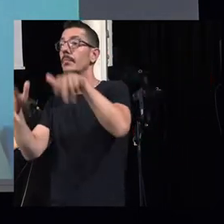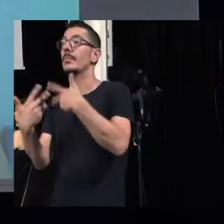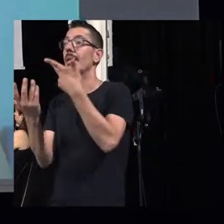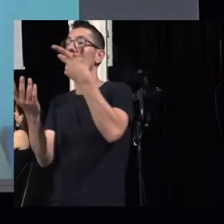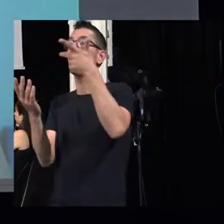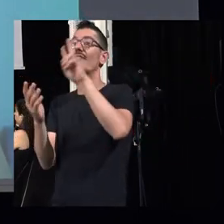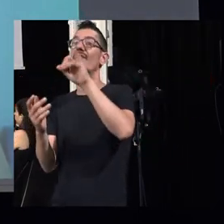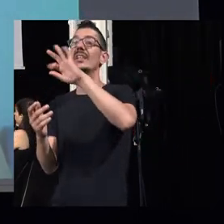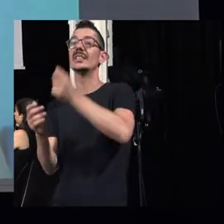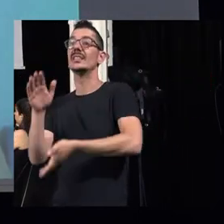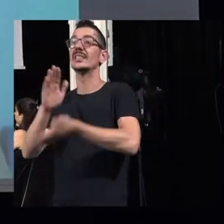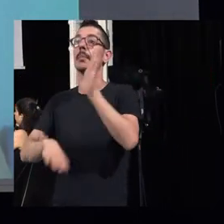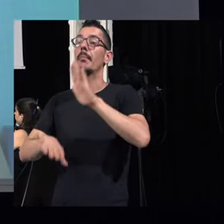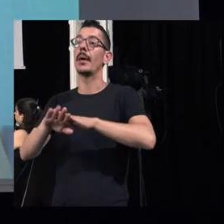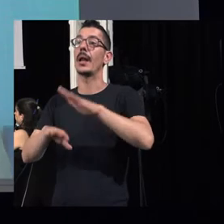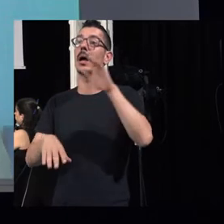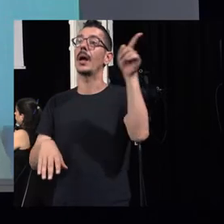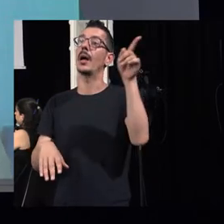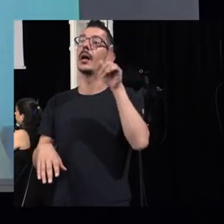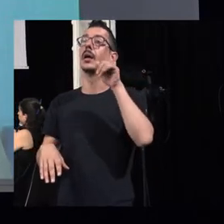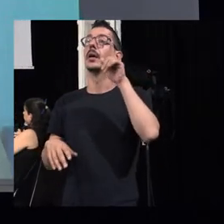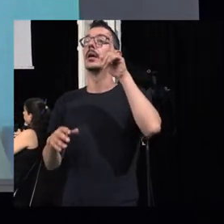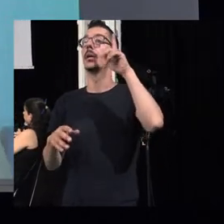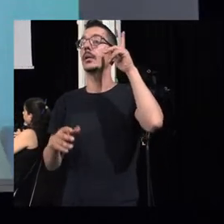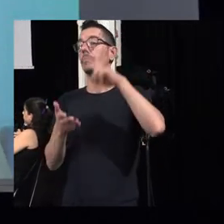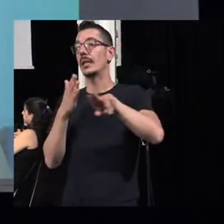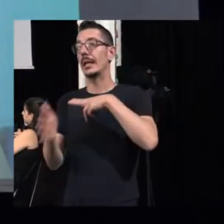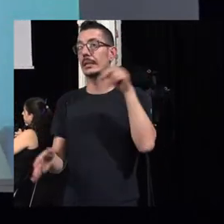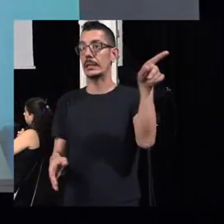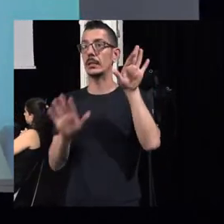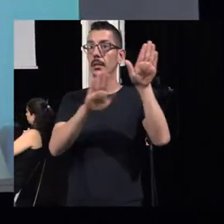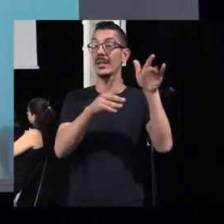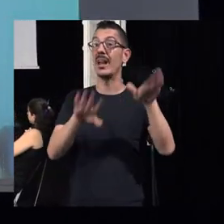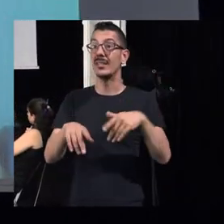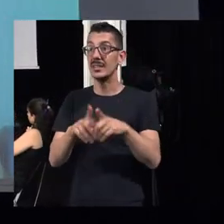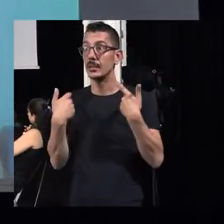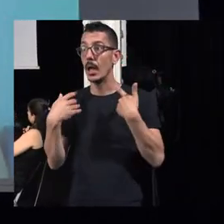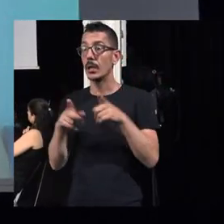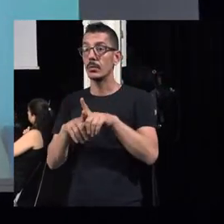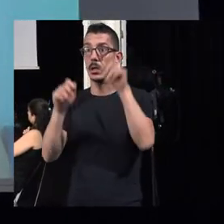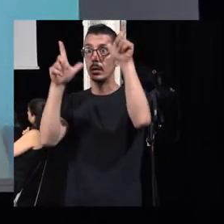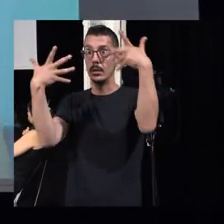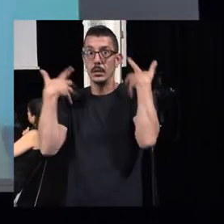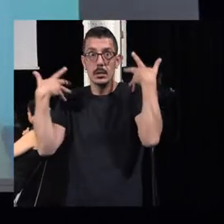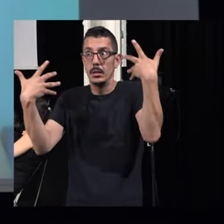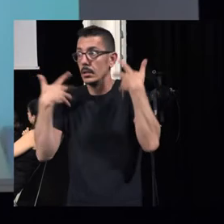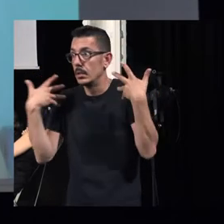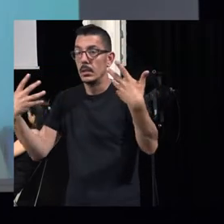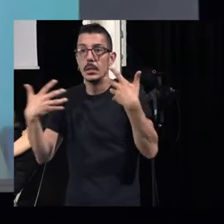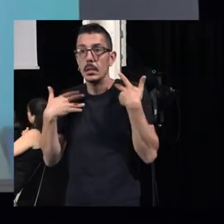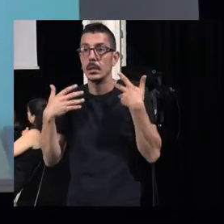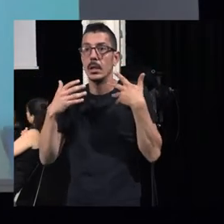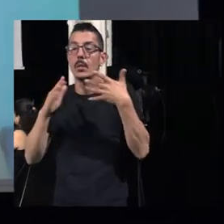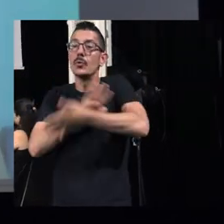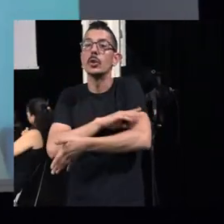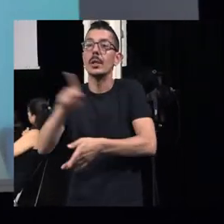a Inglaterra la semana próxima y se volvió una pesadilla porque ellos se quedan con el pasaporte para solicitar la